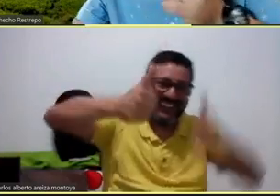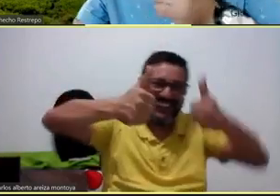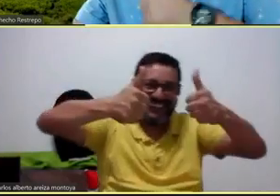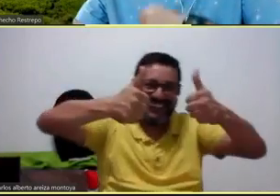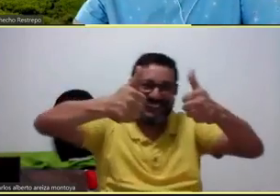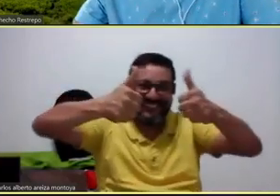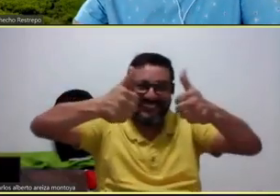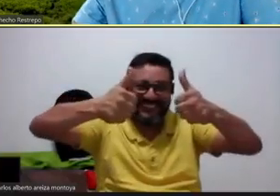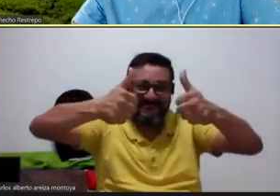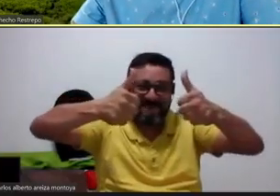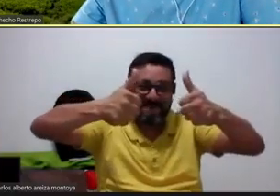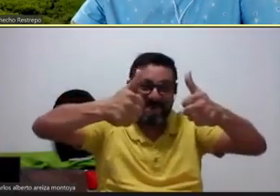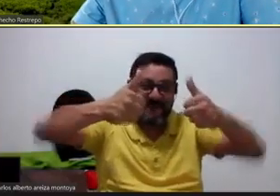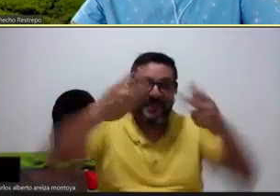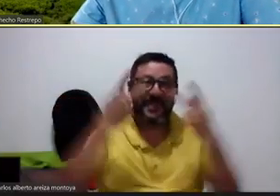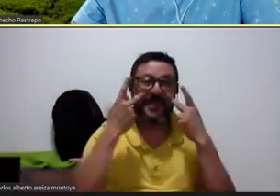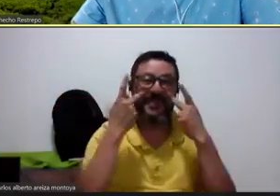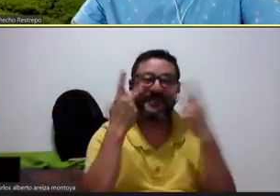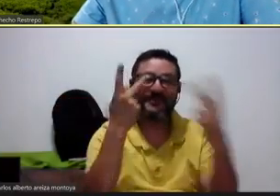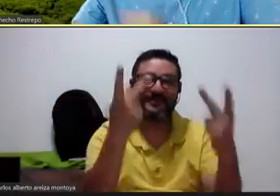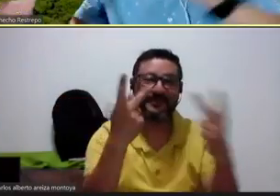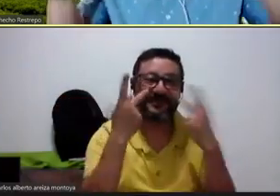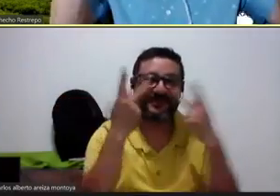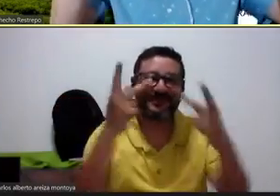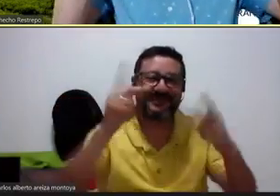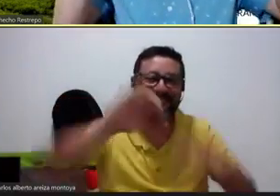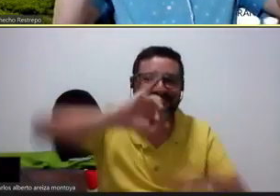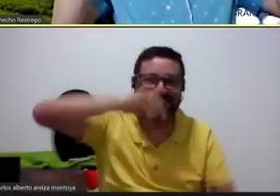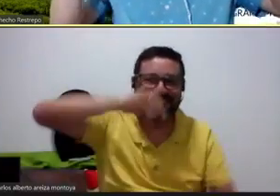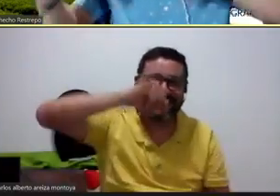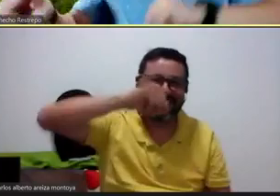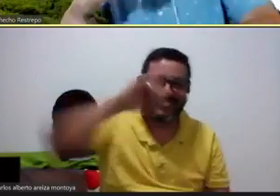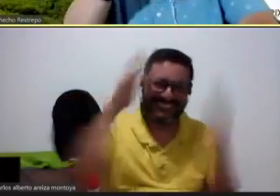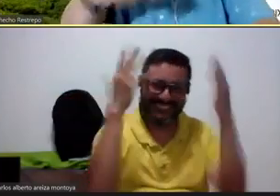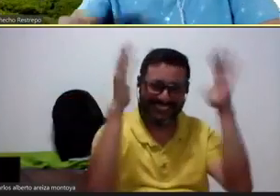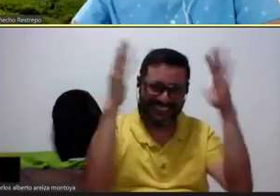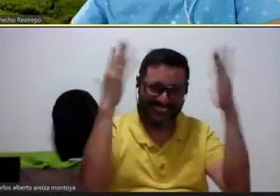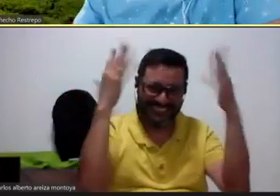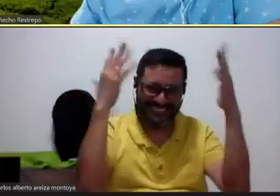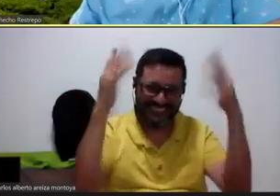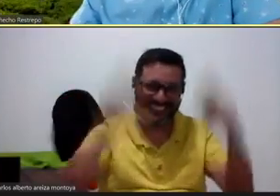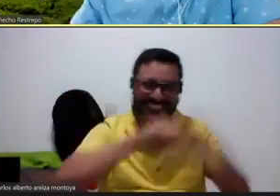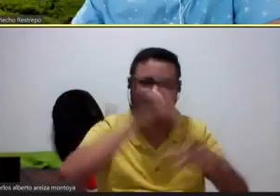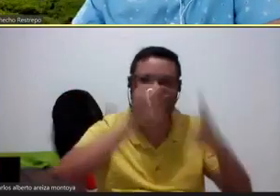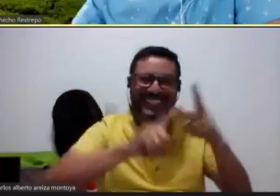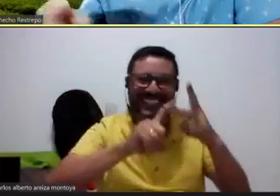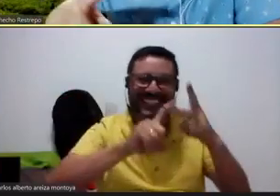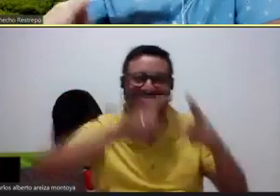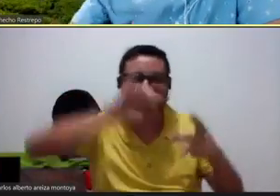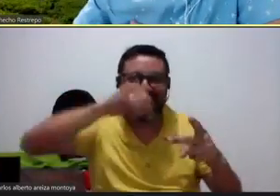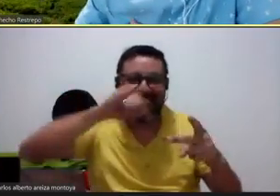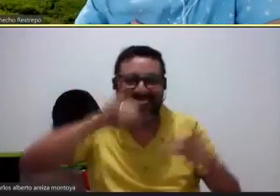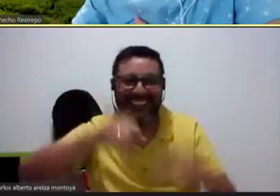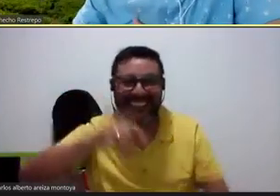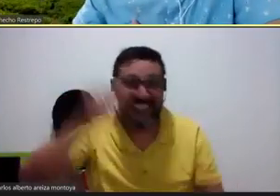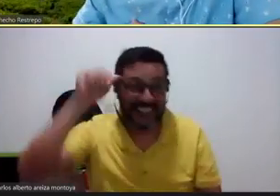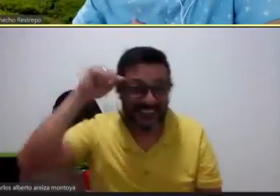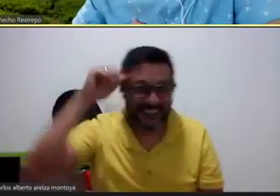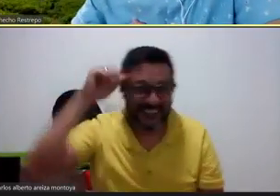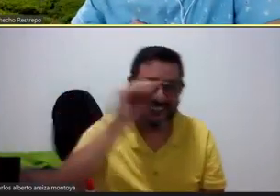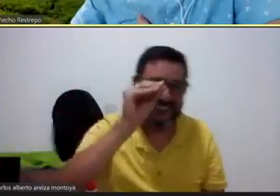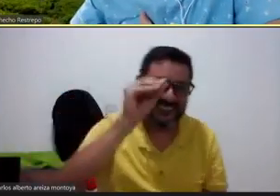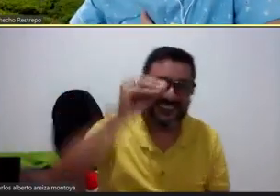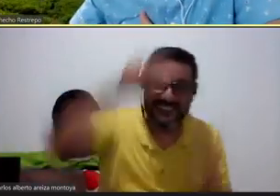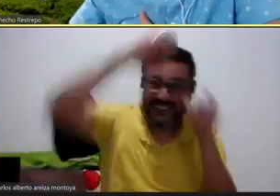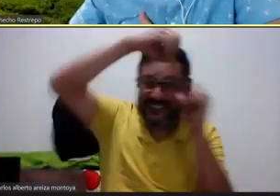vamos, nos vemos dentro así. Nos vemos dentro de 8 días. No olviden que en momentos también estaremos